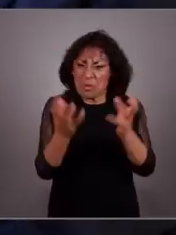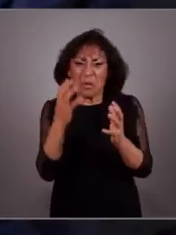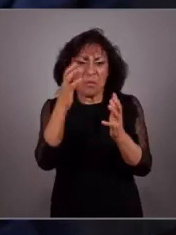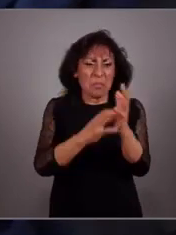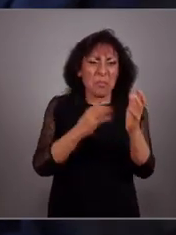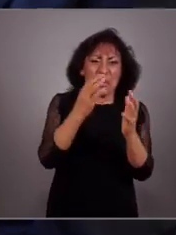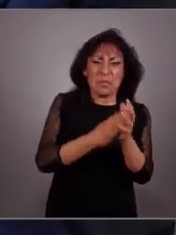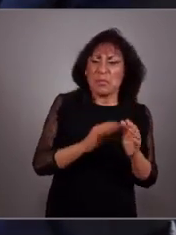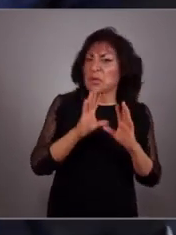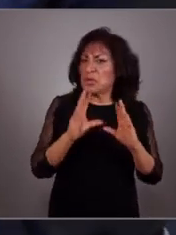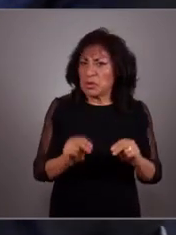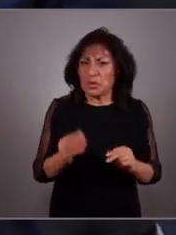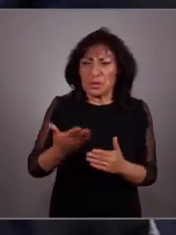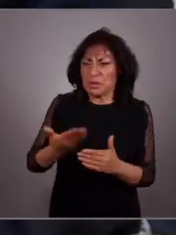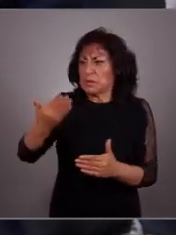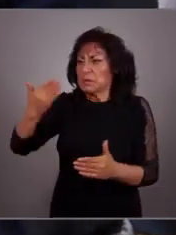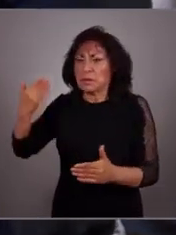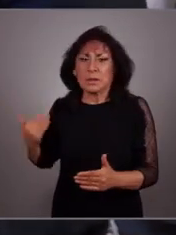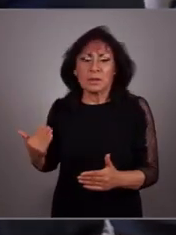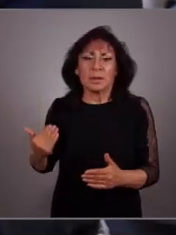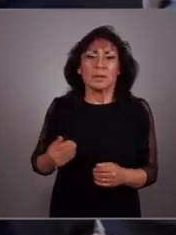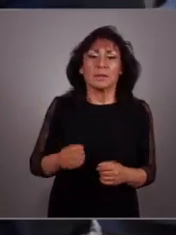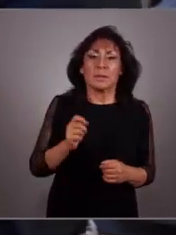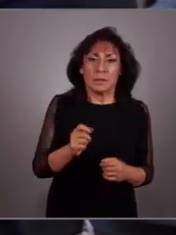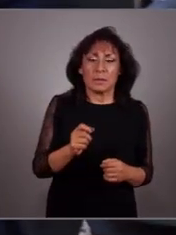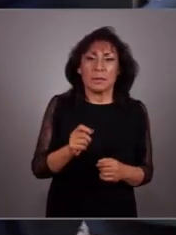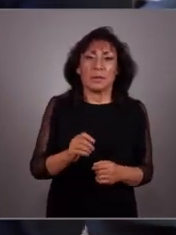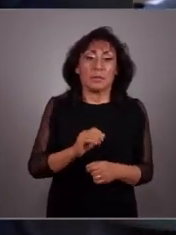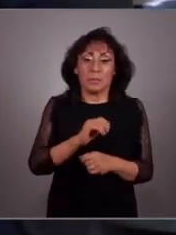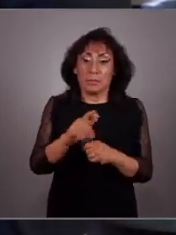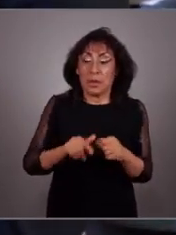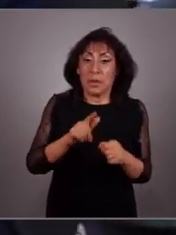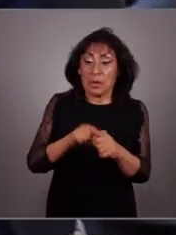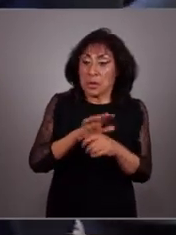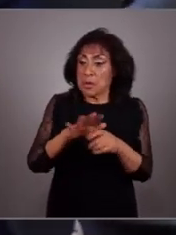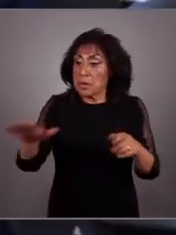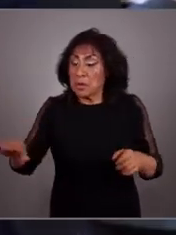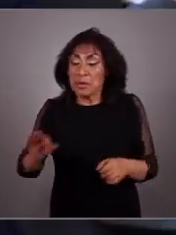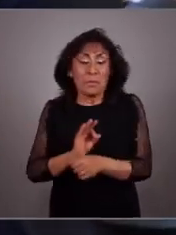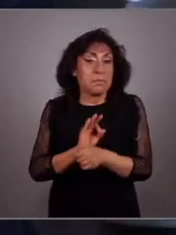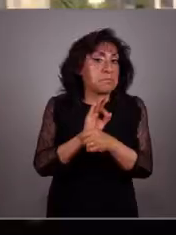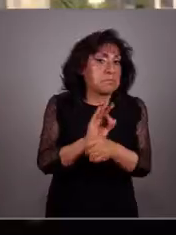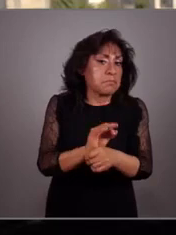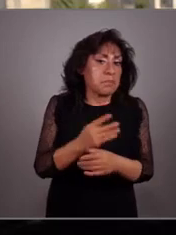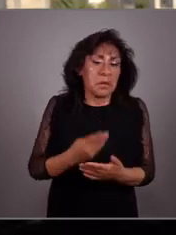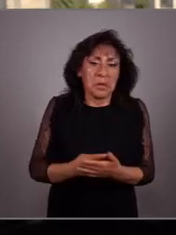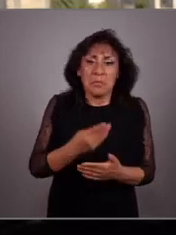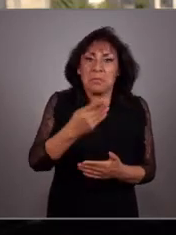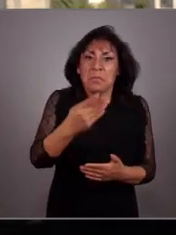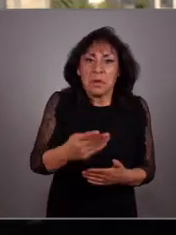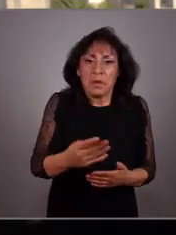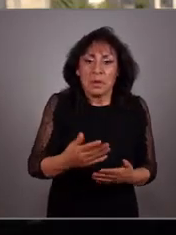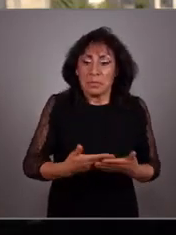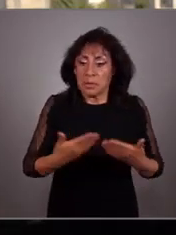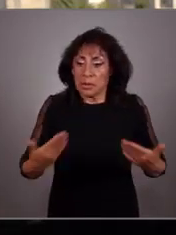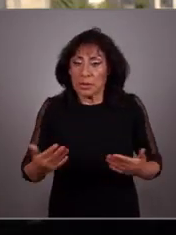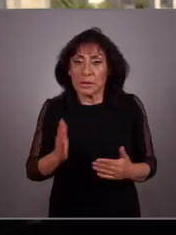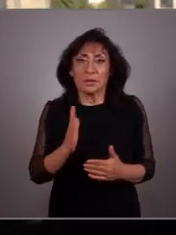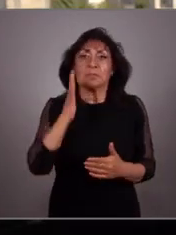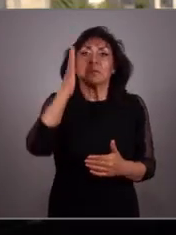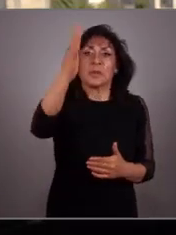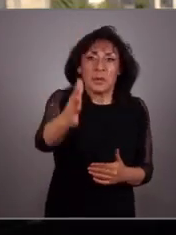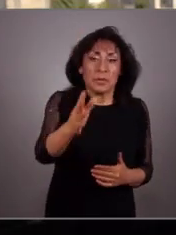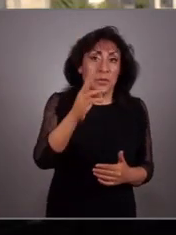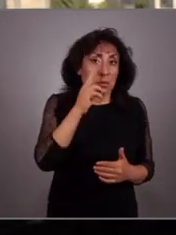extracción. No más pasado. Defender la naturaleza es una de las mayores apuestas por nuestro presente y